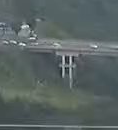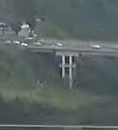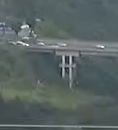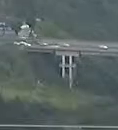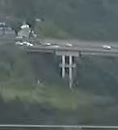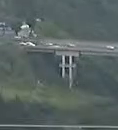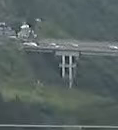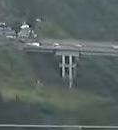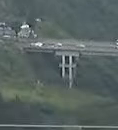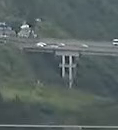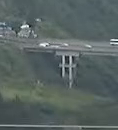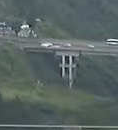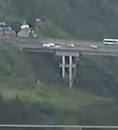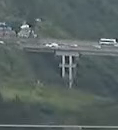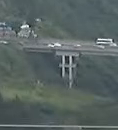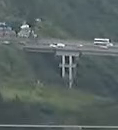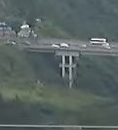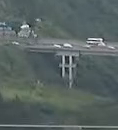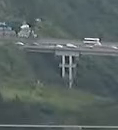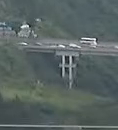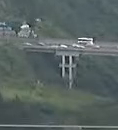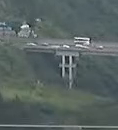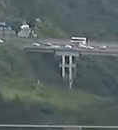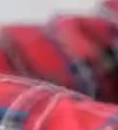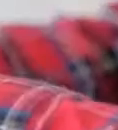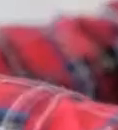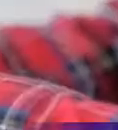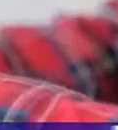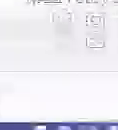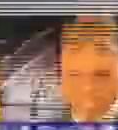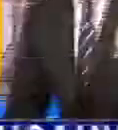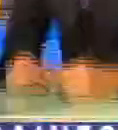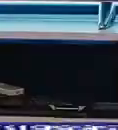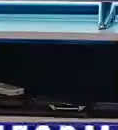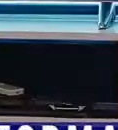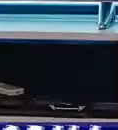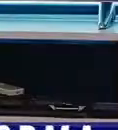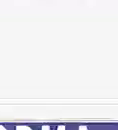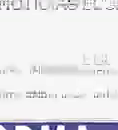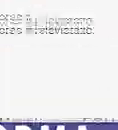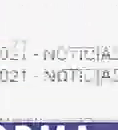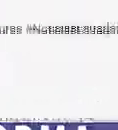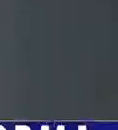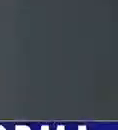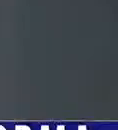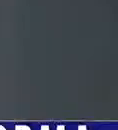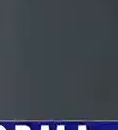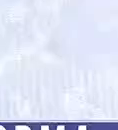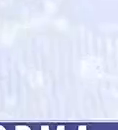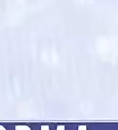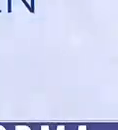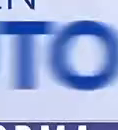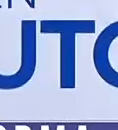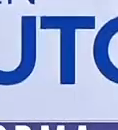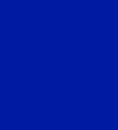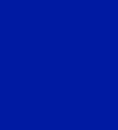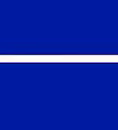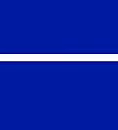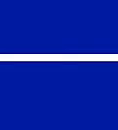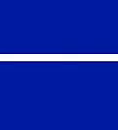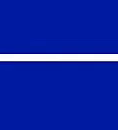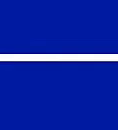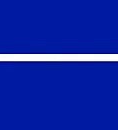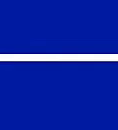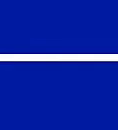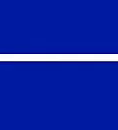Ya son 55 años contando todas las historias. No estamos en una sola pantalla, estamos en todas.